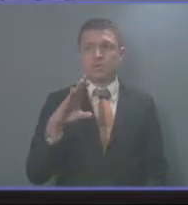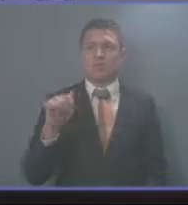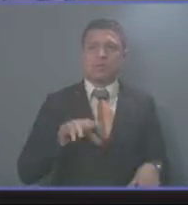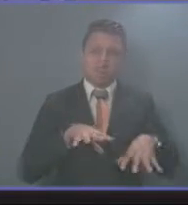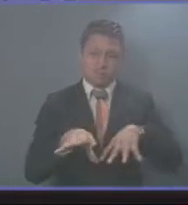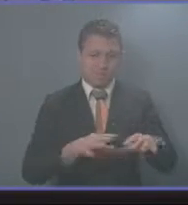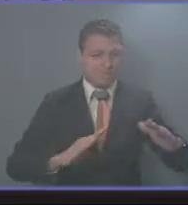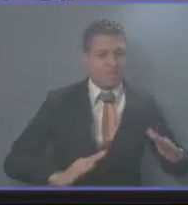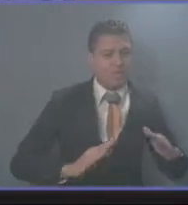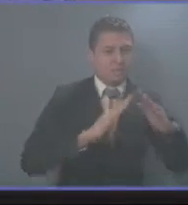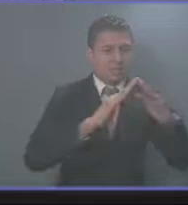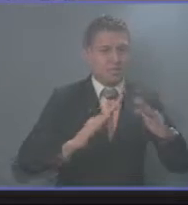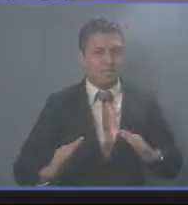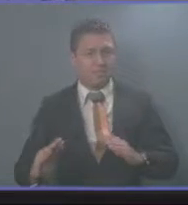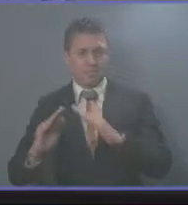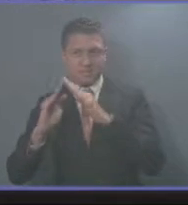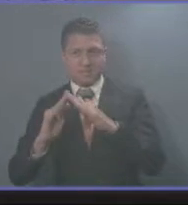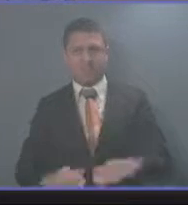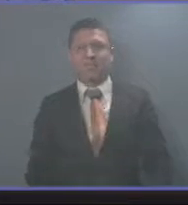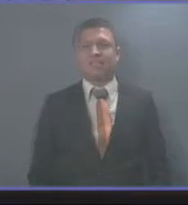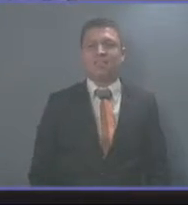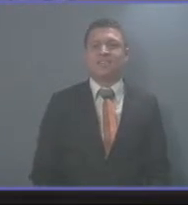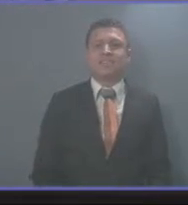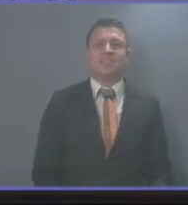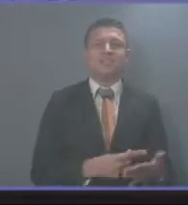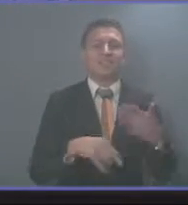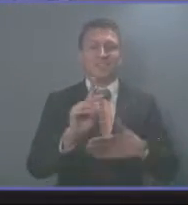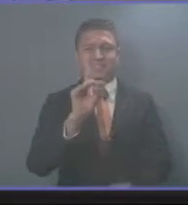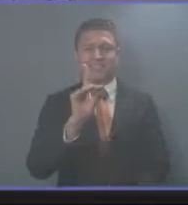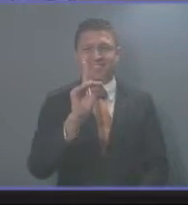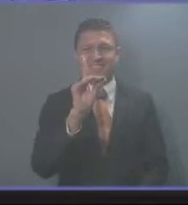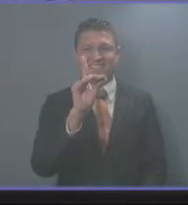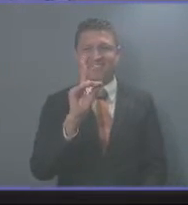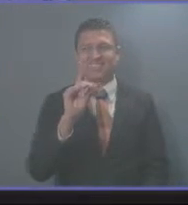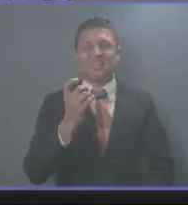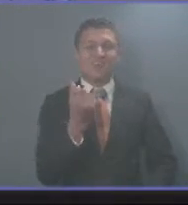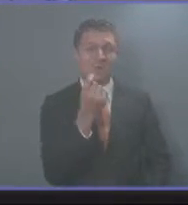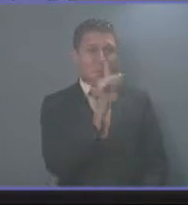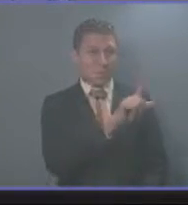de San Vicente. Literal E, número